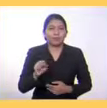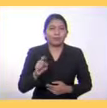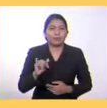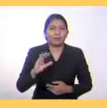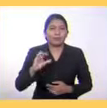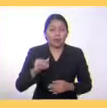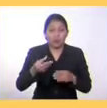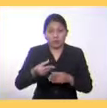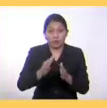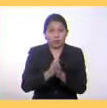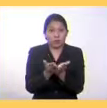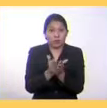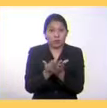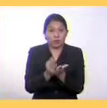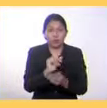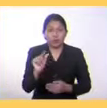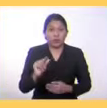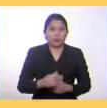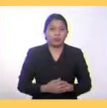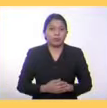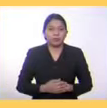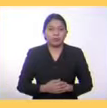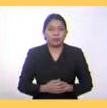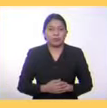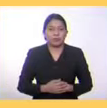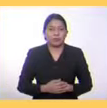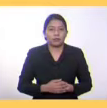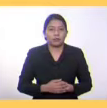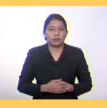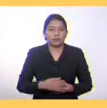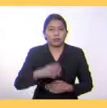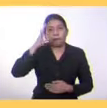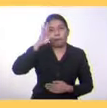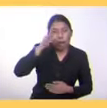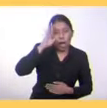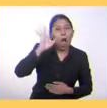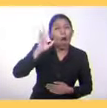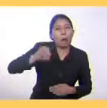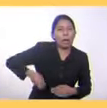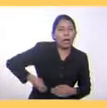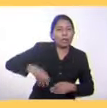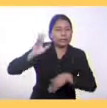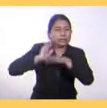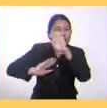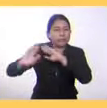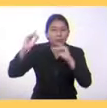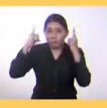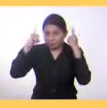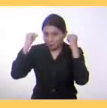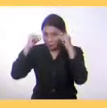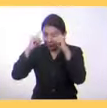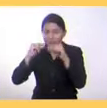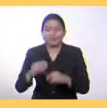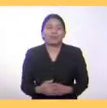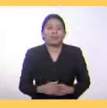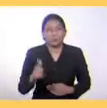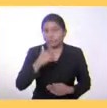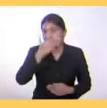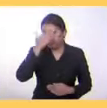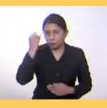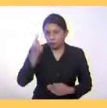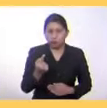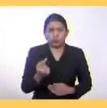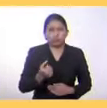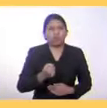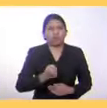como monumental libro Los mitos griegos. Tampoco hay que olvidar su labor como traductor, dentro de la